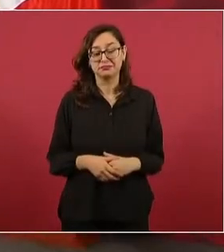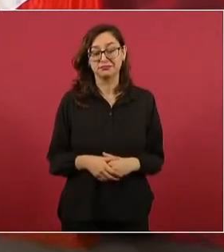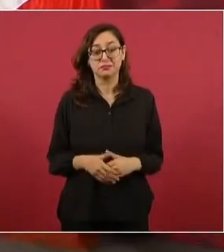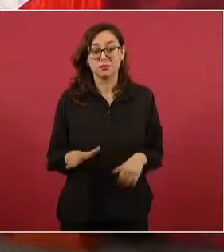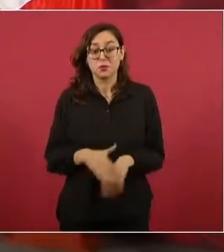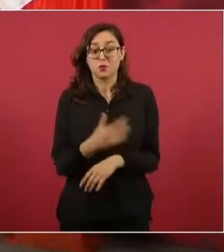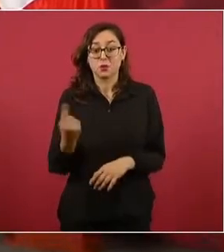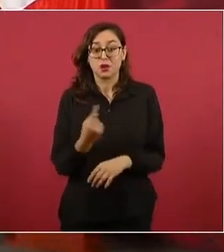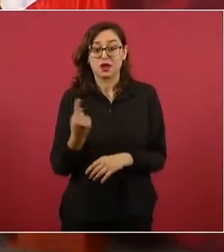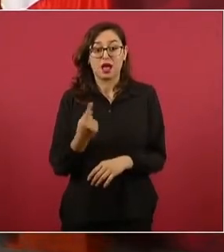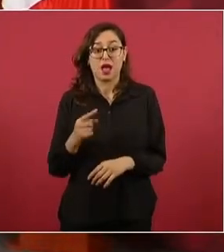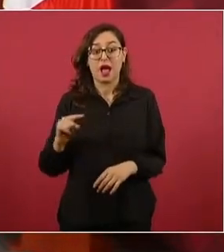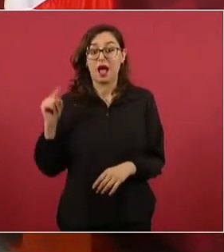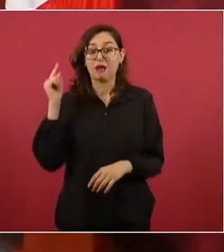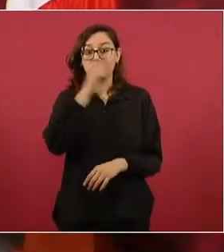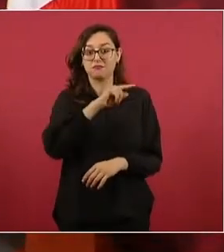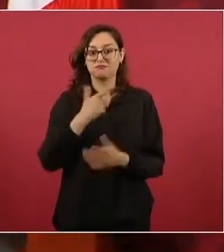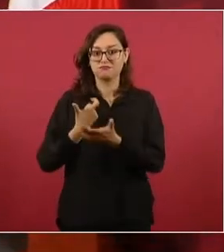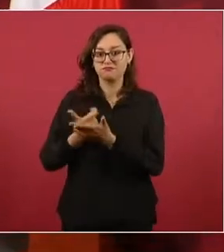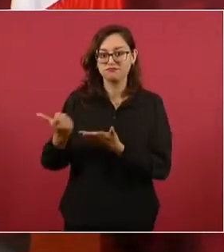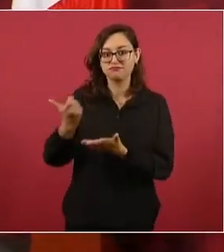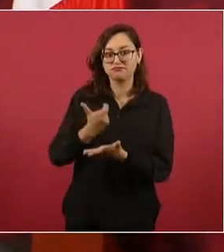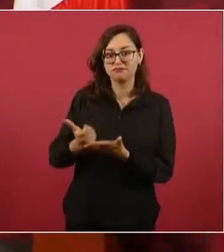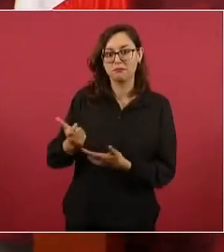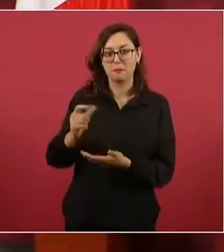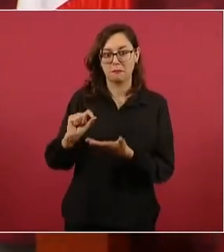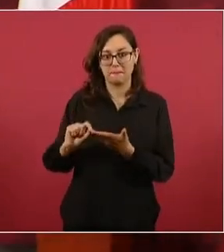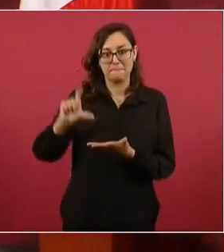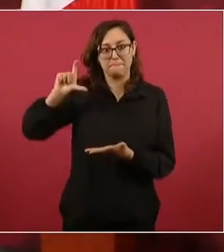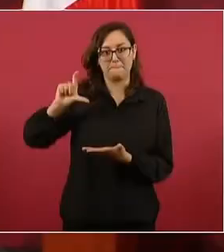los salarios.